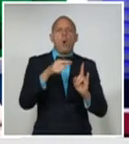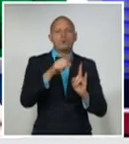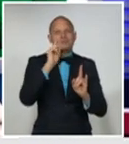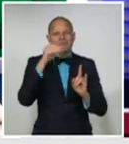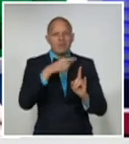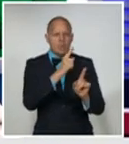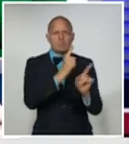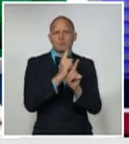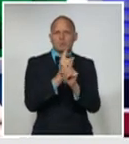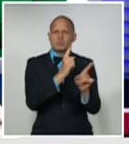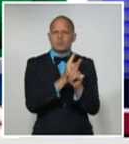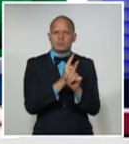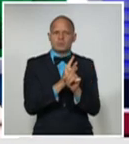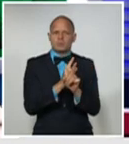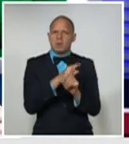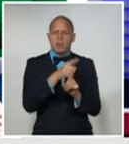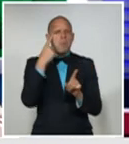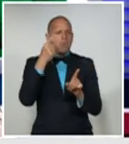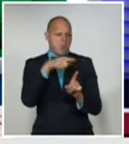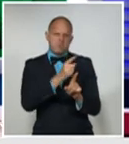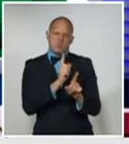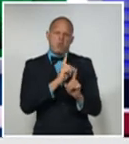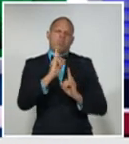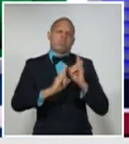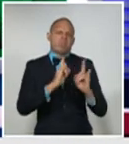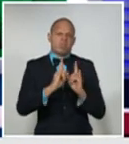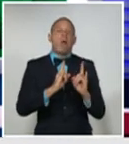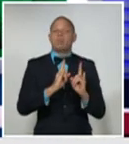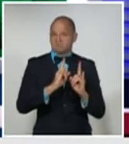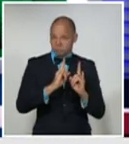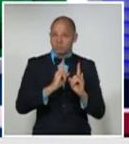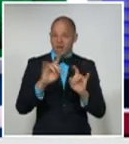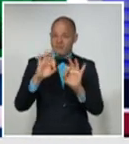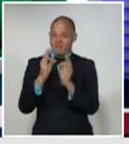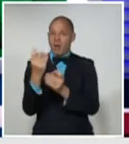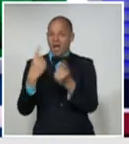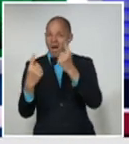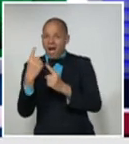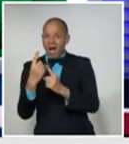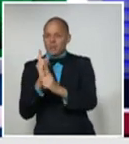Lisset, especialista que lleva esta actividad en el ministerio,